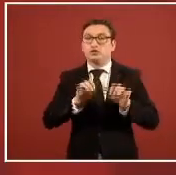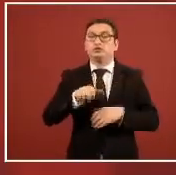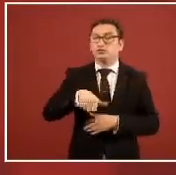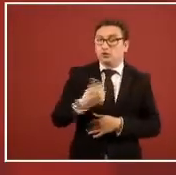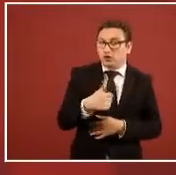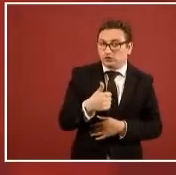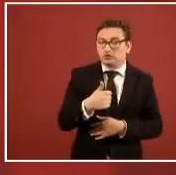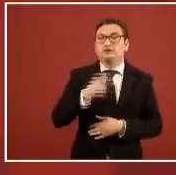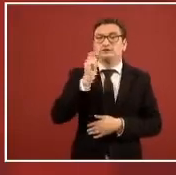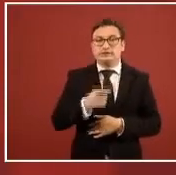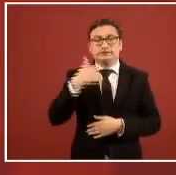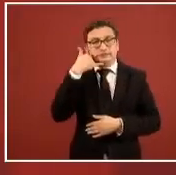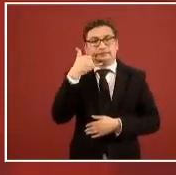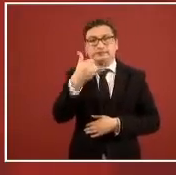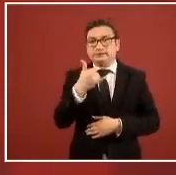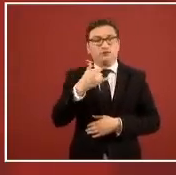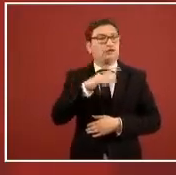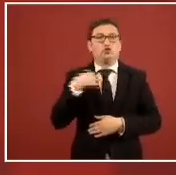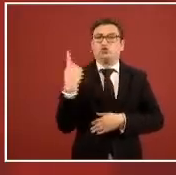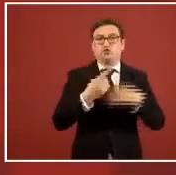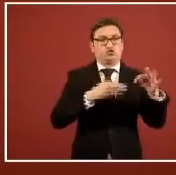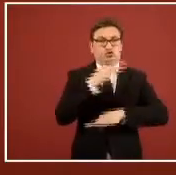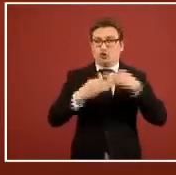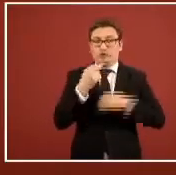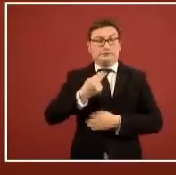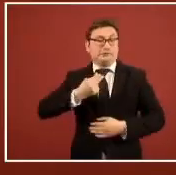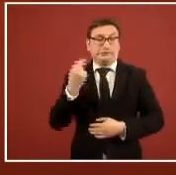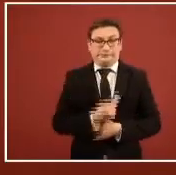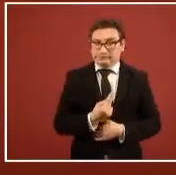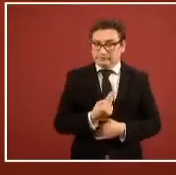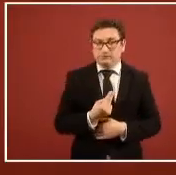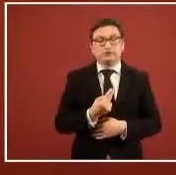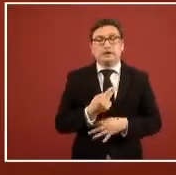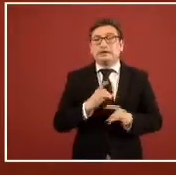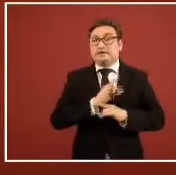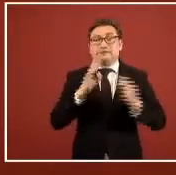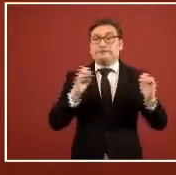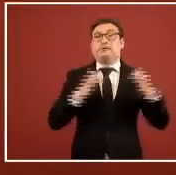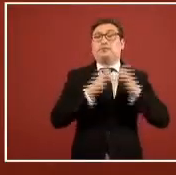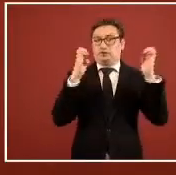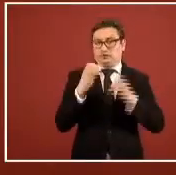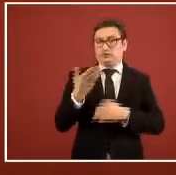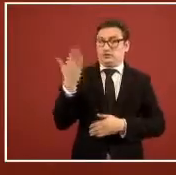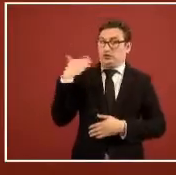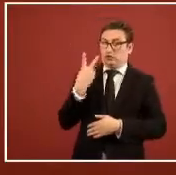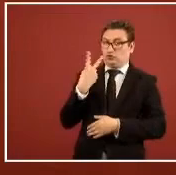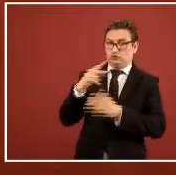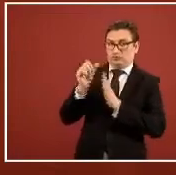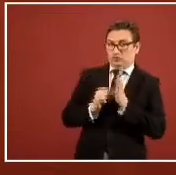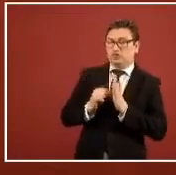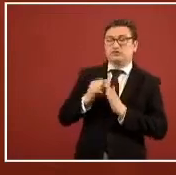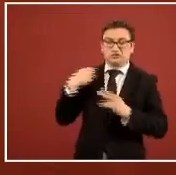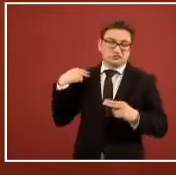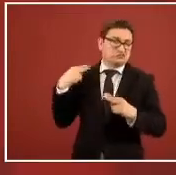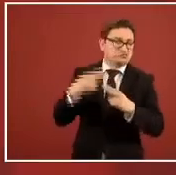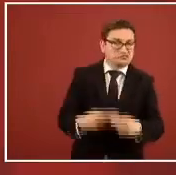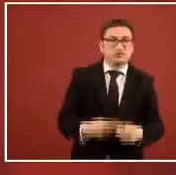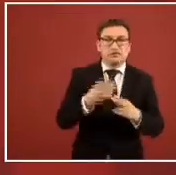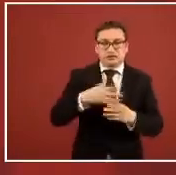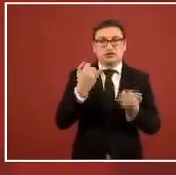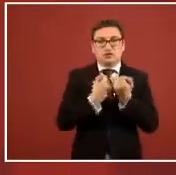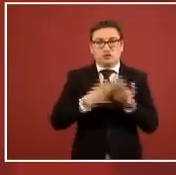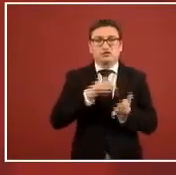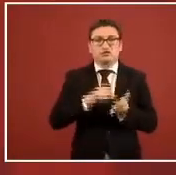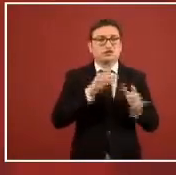911 es el número universal de emergencias, y desde hace más de 2 meses hemos integrado los centros